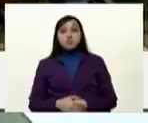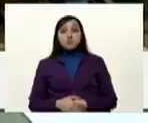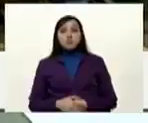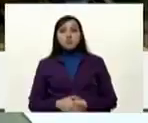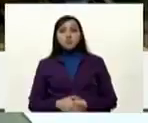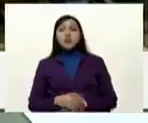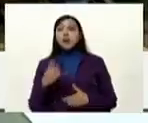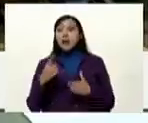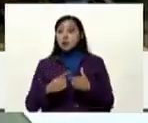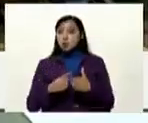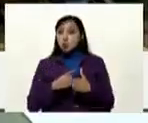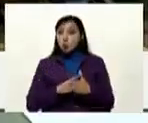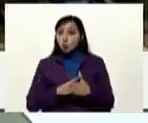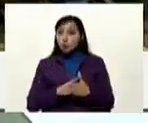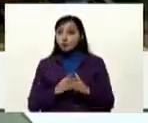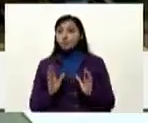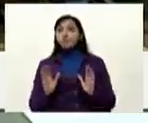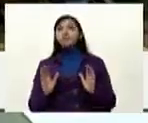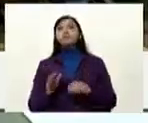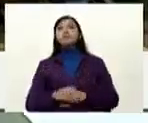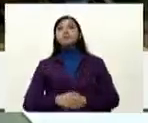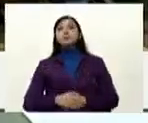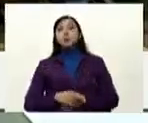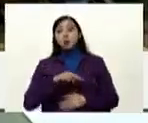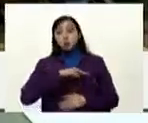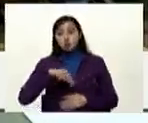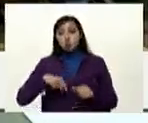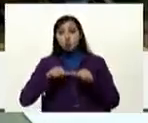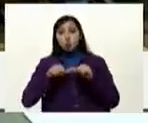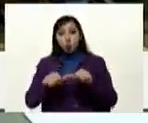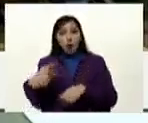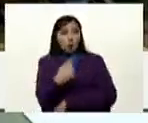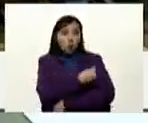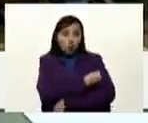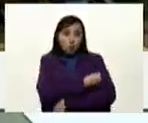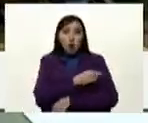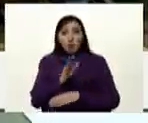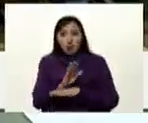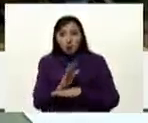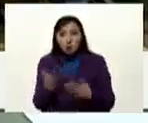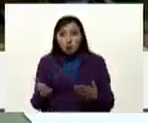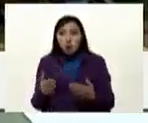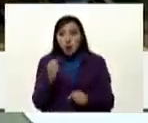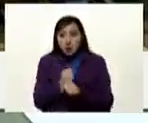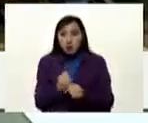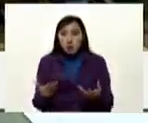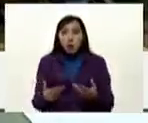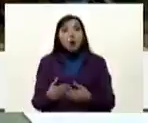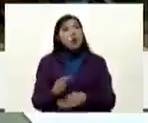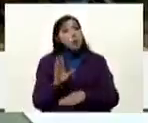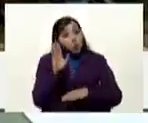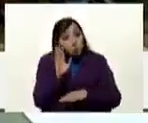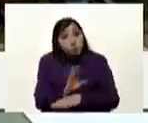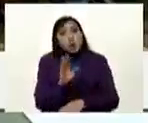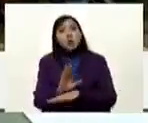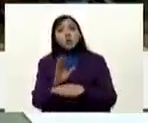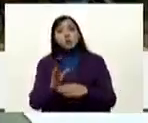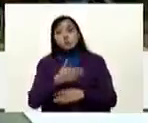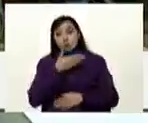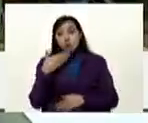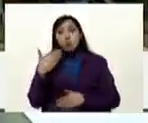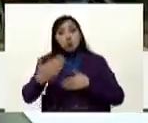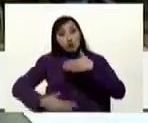Entonces, no vale. Si vamos avanzando en la vacunación y nos cuidamos bien, vamos